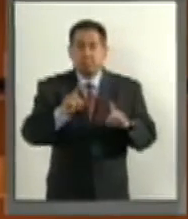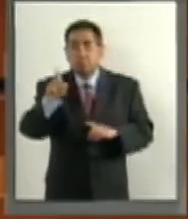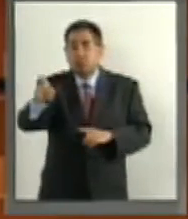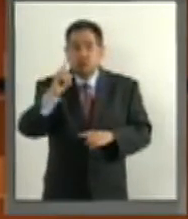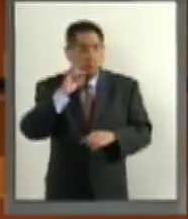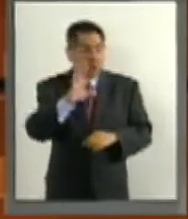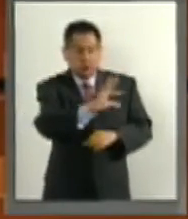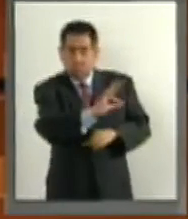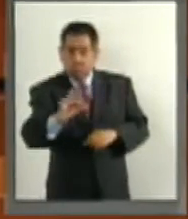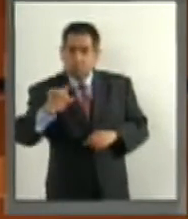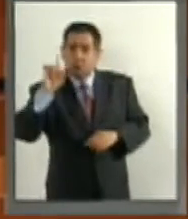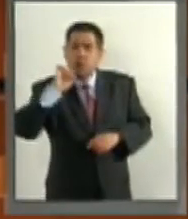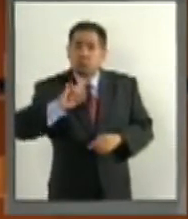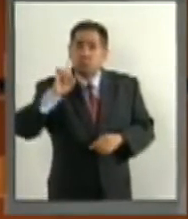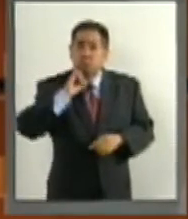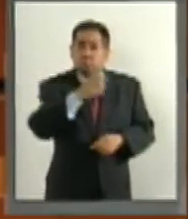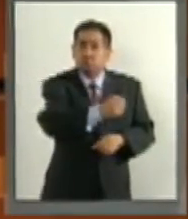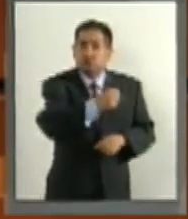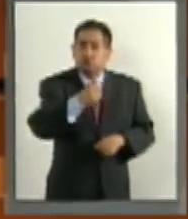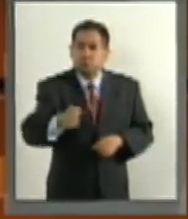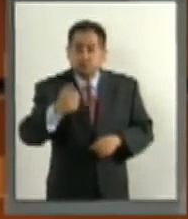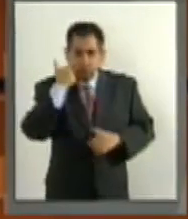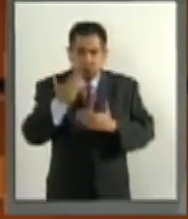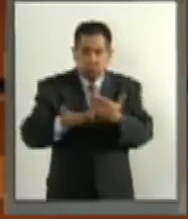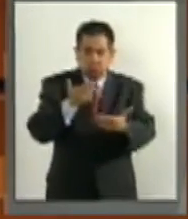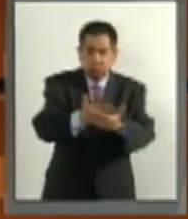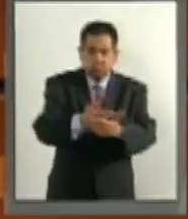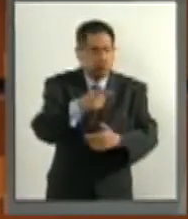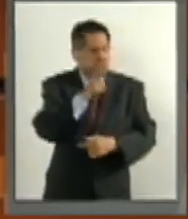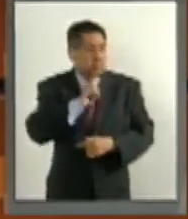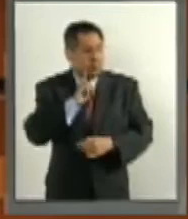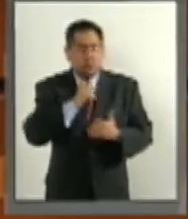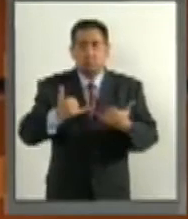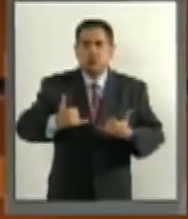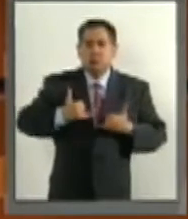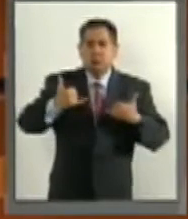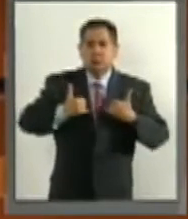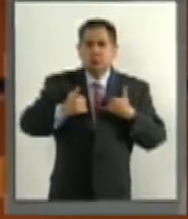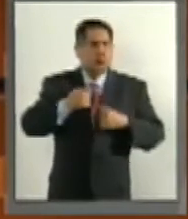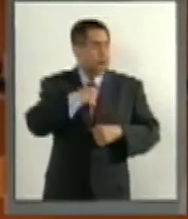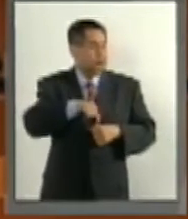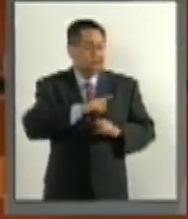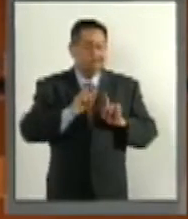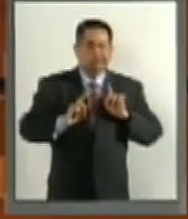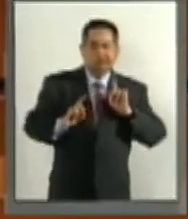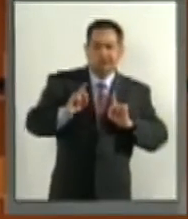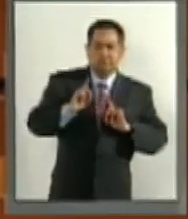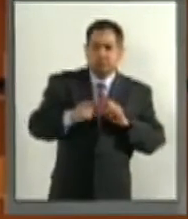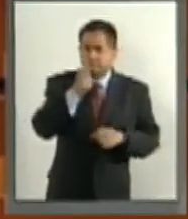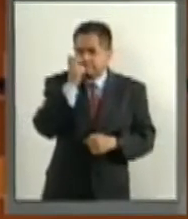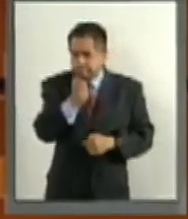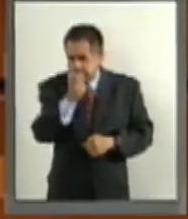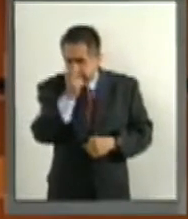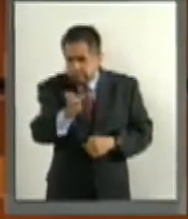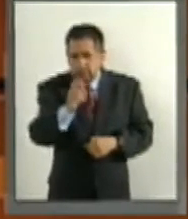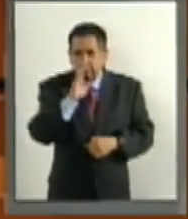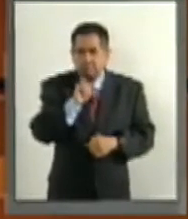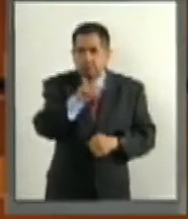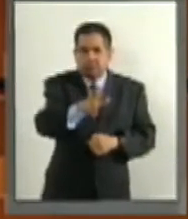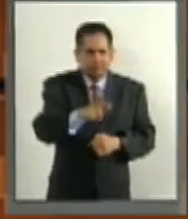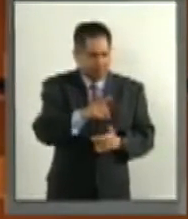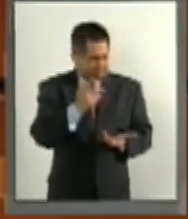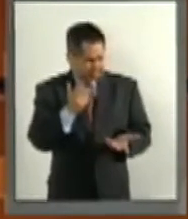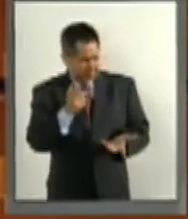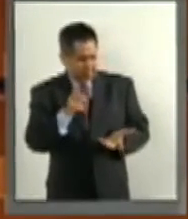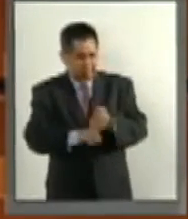a una mujer y que aparte de todo es joven. Ese es el crimen que cometió